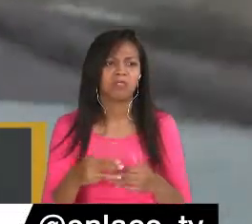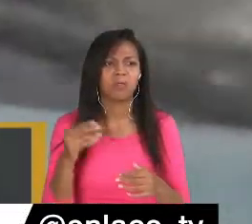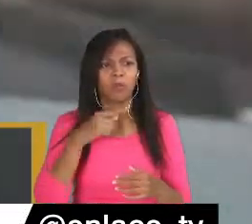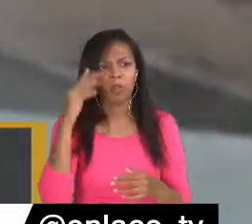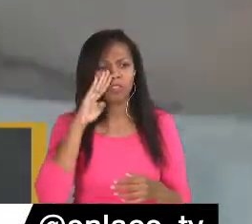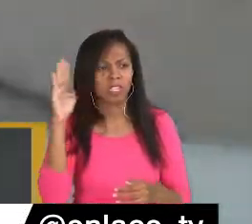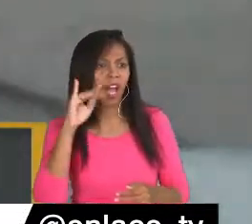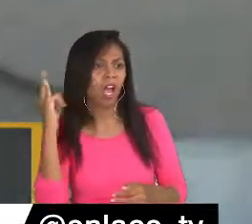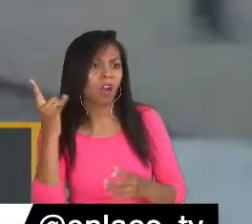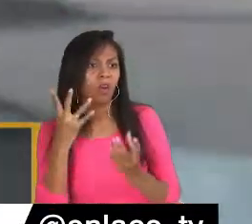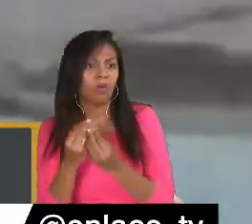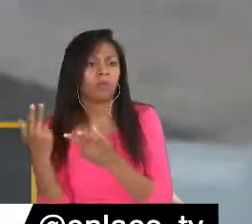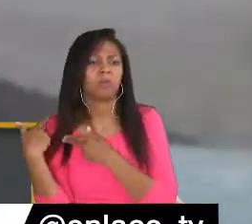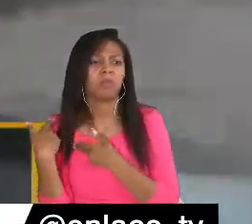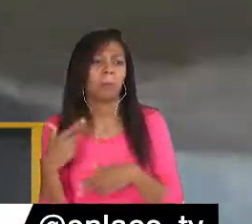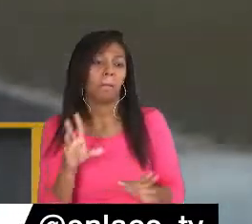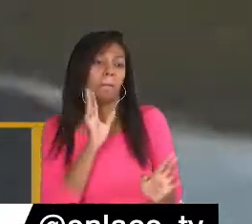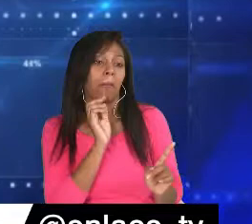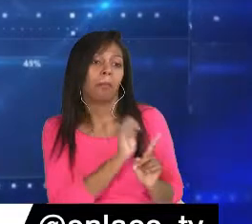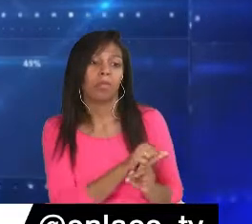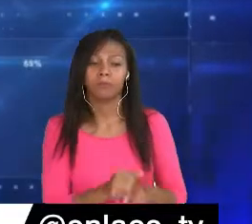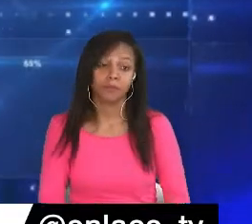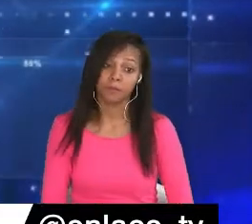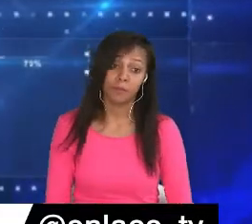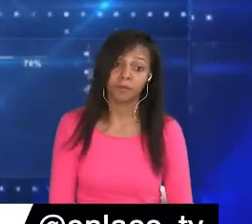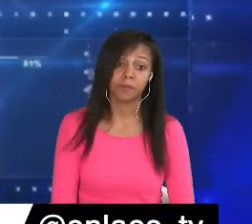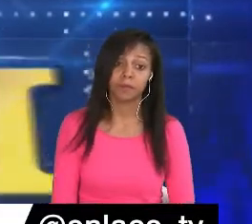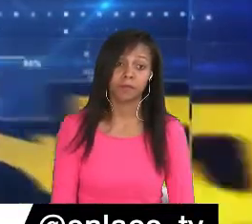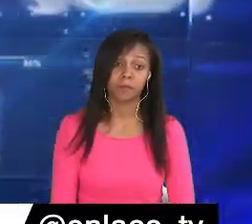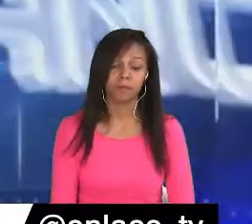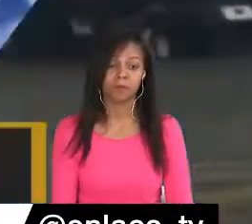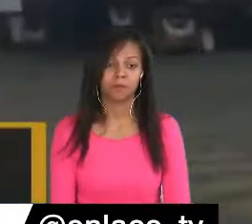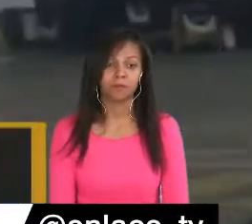esta irresponsabilidad. El colmo.